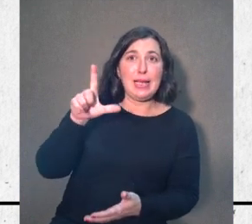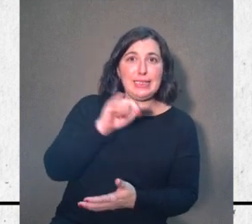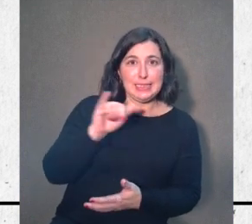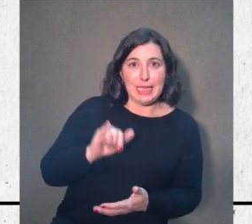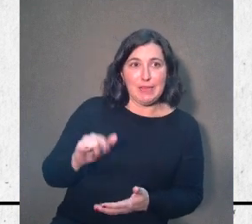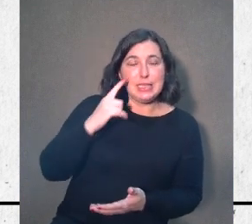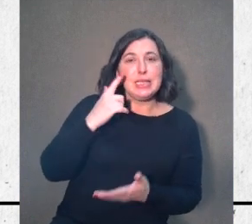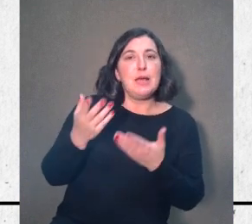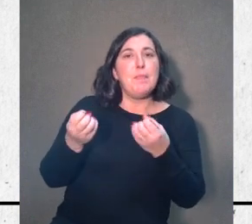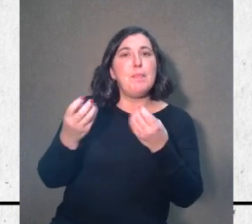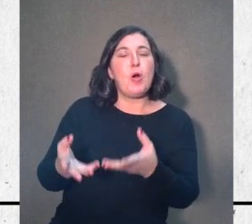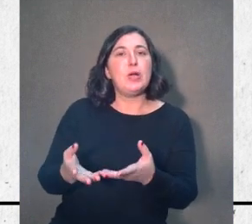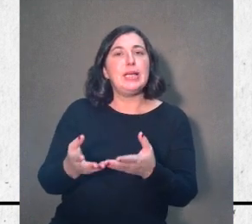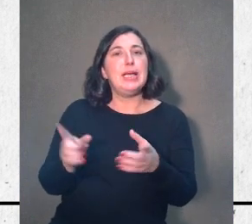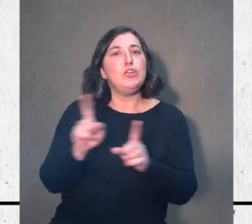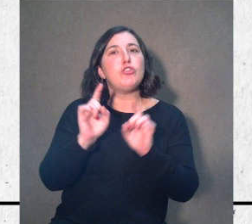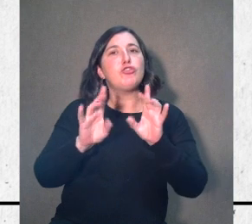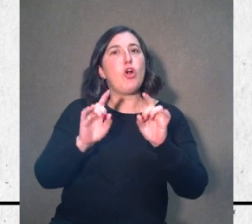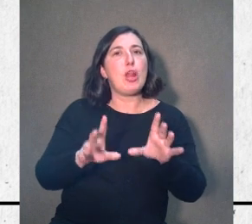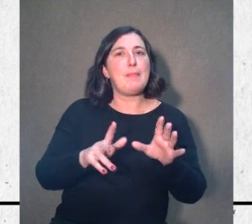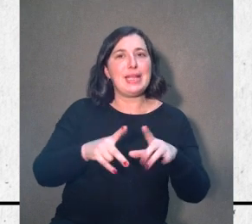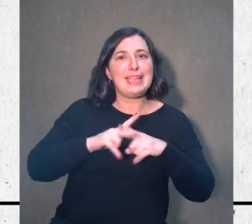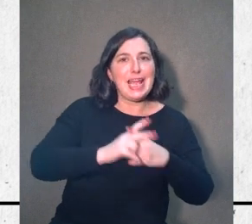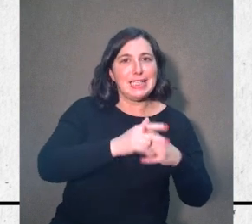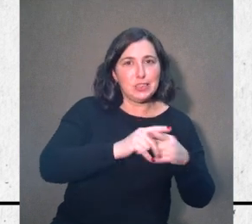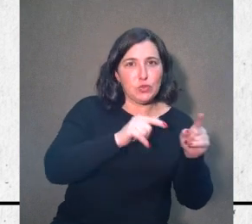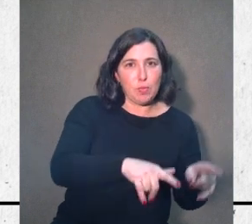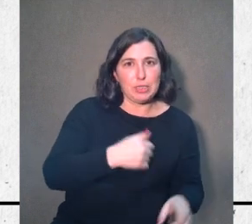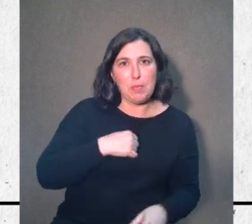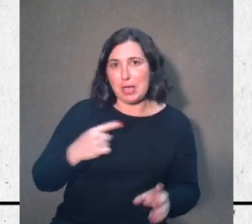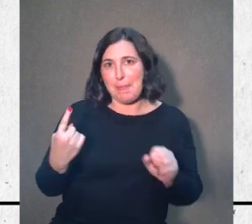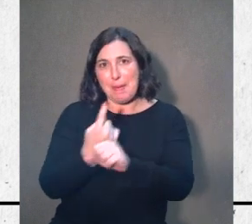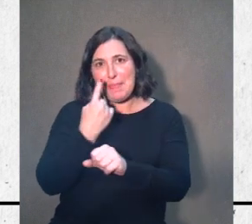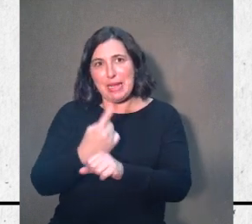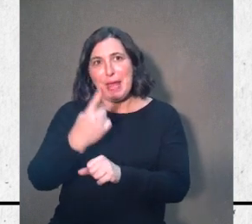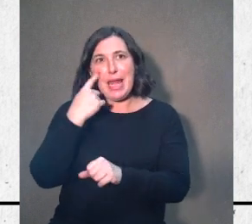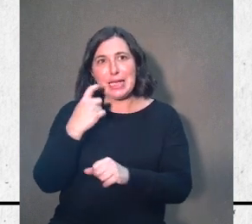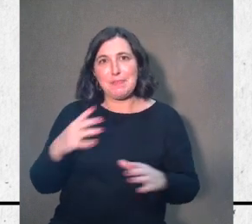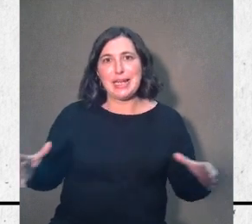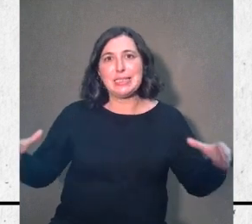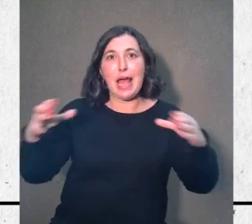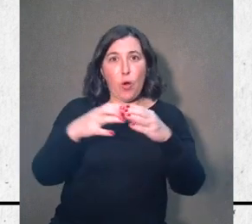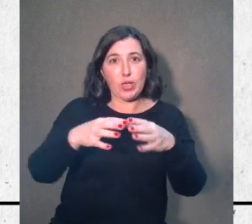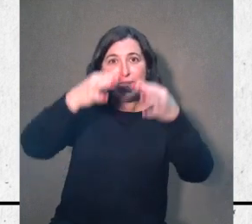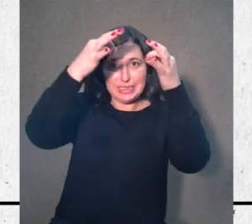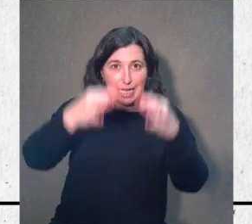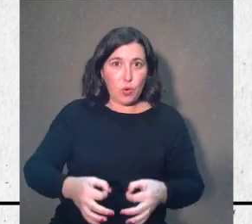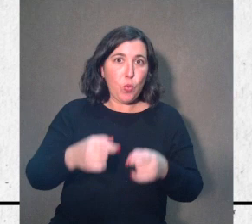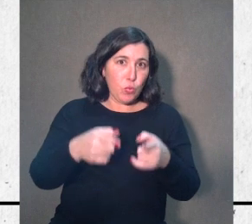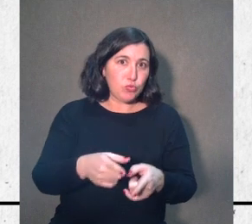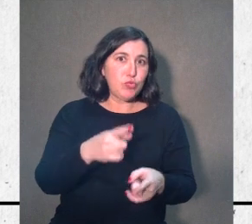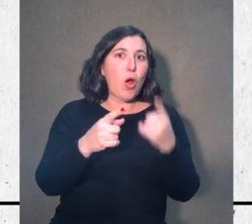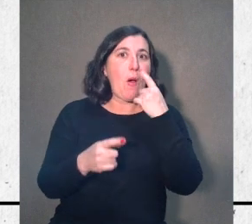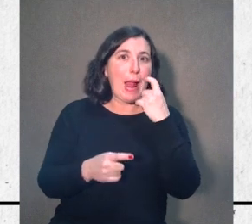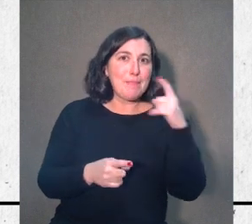porque mi primera experiencia en una orquesta fue justamente con el padre de Lisi dirigiendo, porque él tenía